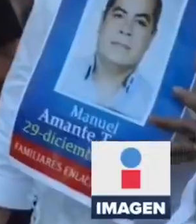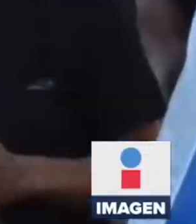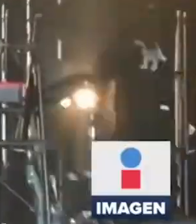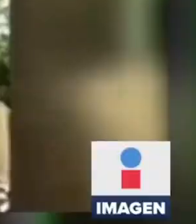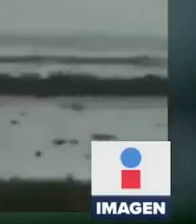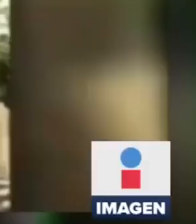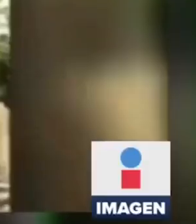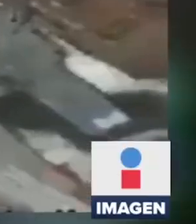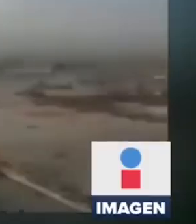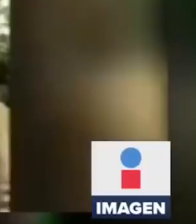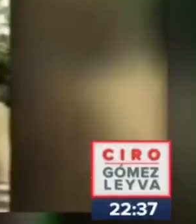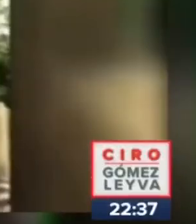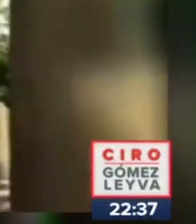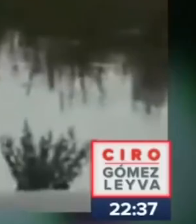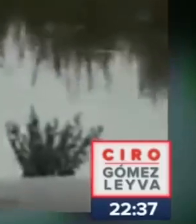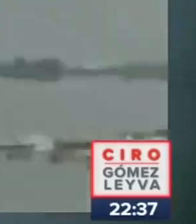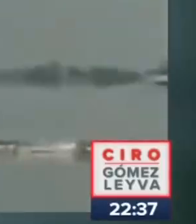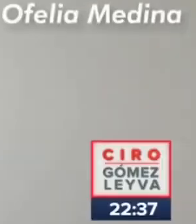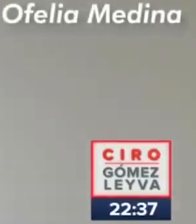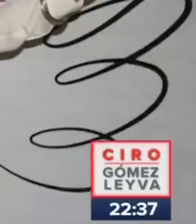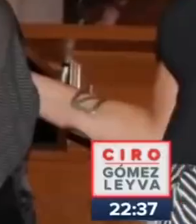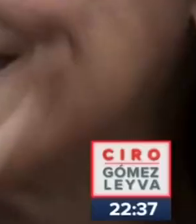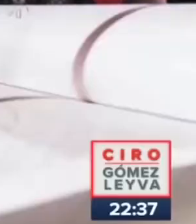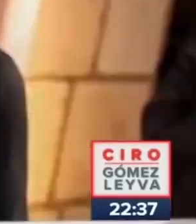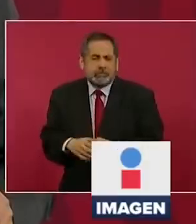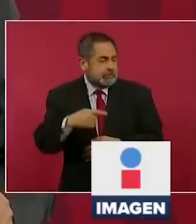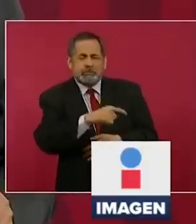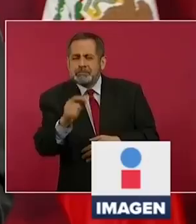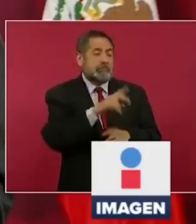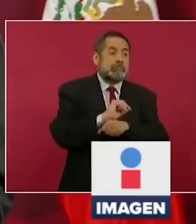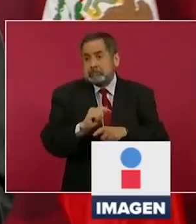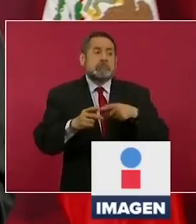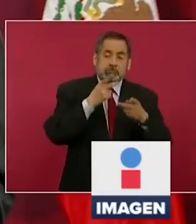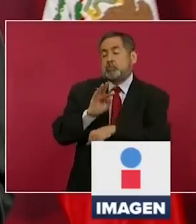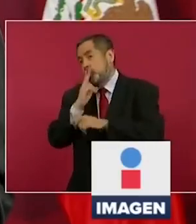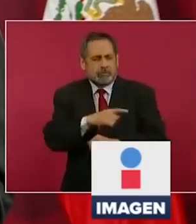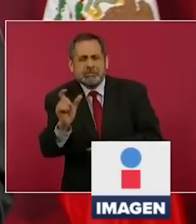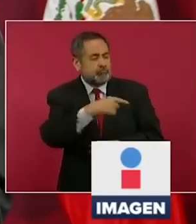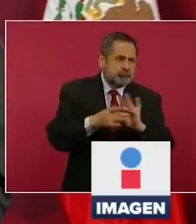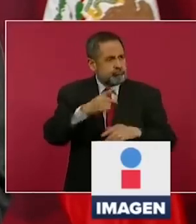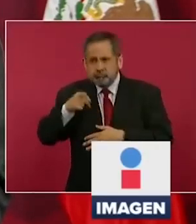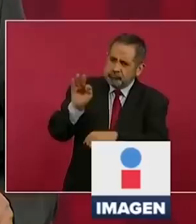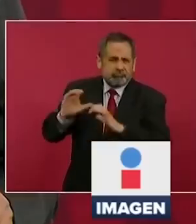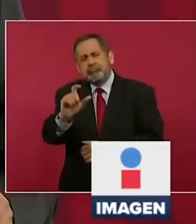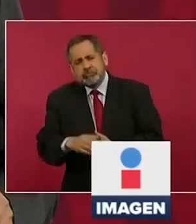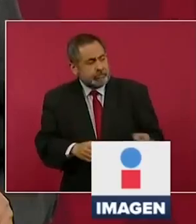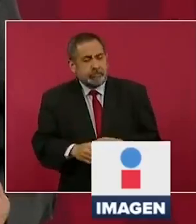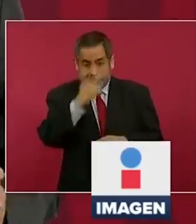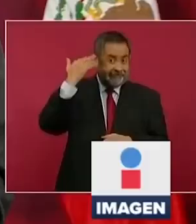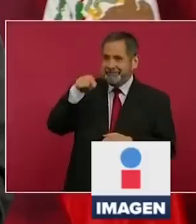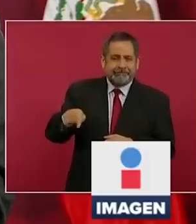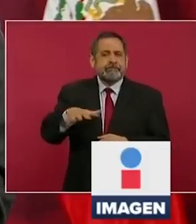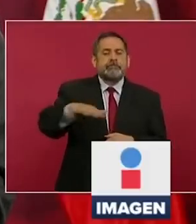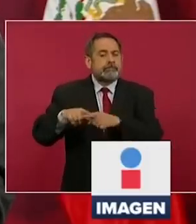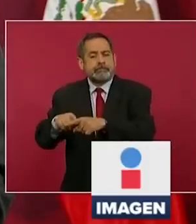había anunciado que se reuniría el presidente con los famosos que piden cancelar el tramo del Tren Maya, de último minuto, nuestro jaguarín de la selva, nuestro